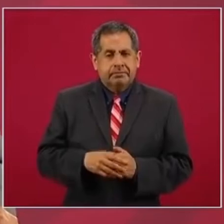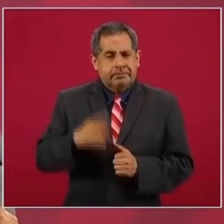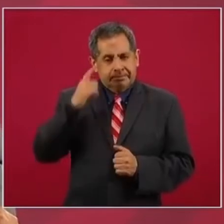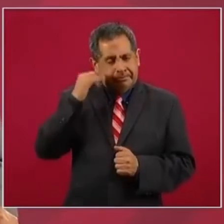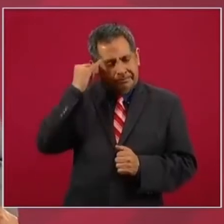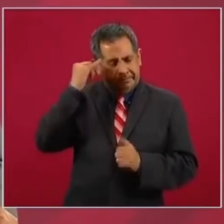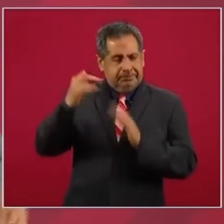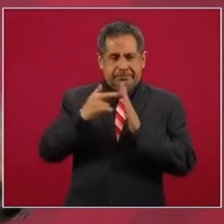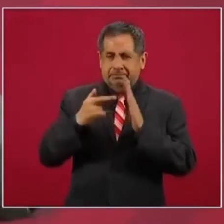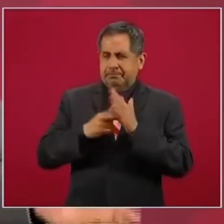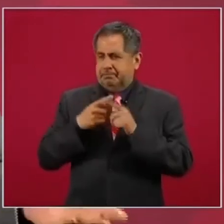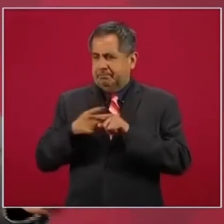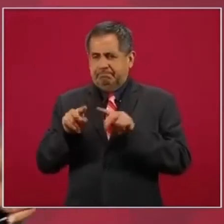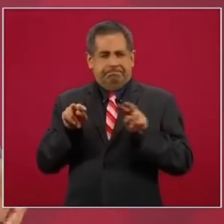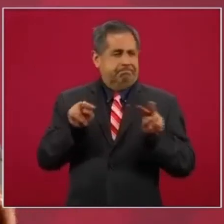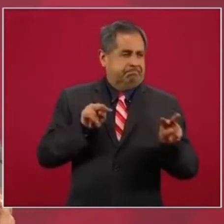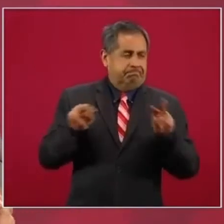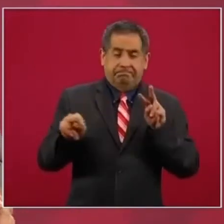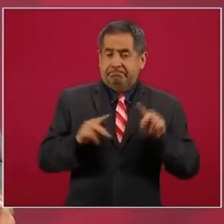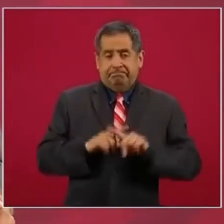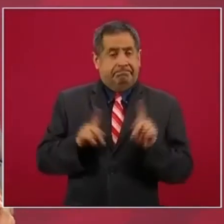parámetros distintos de medición.